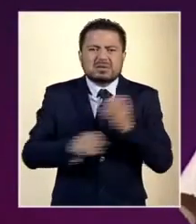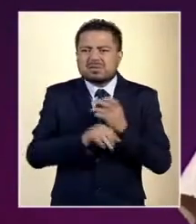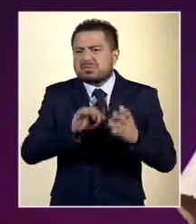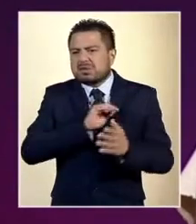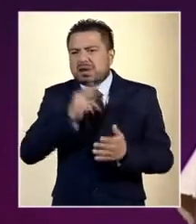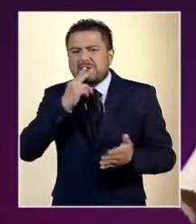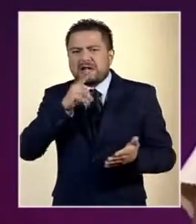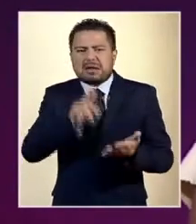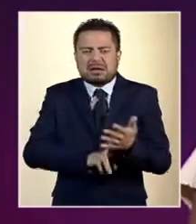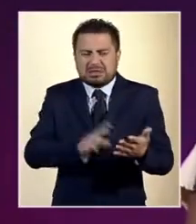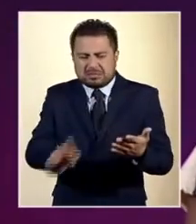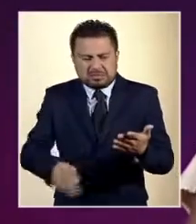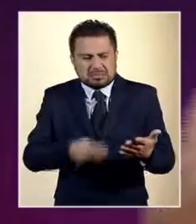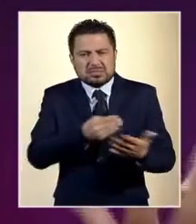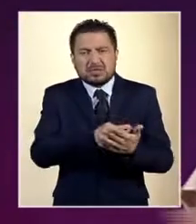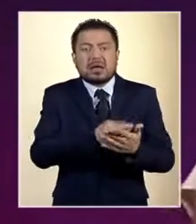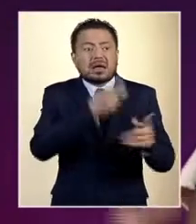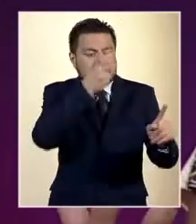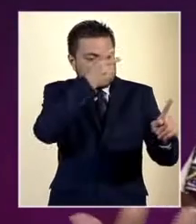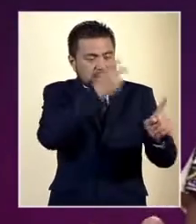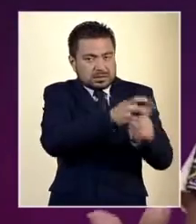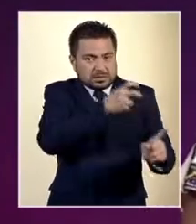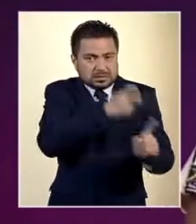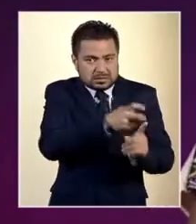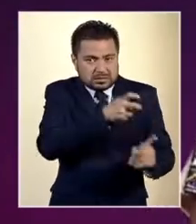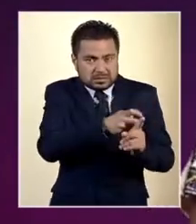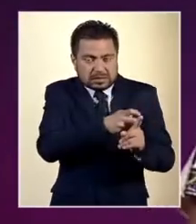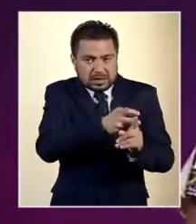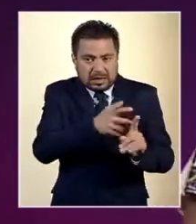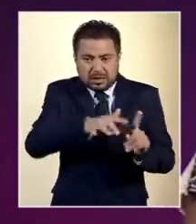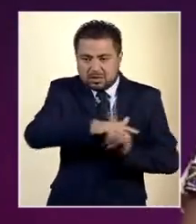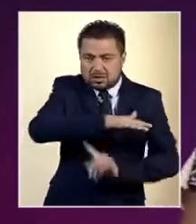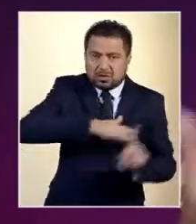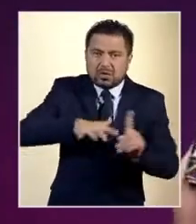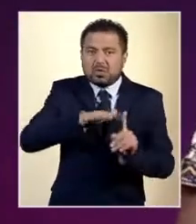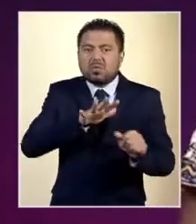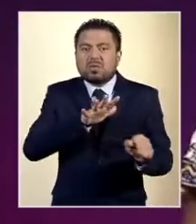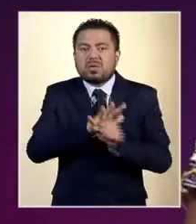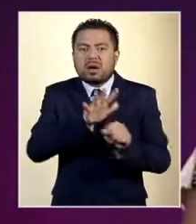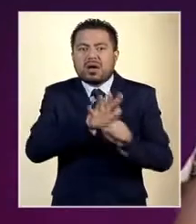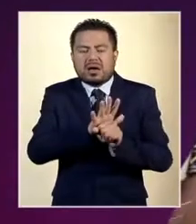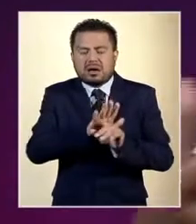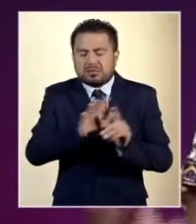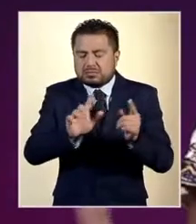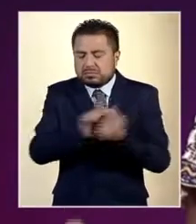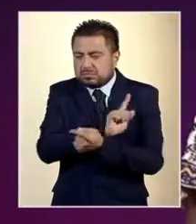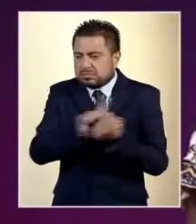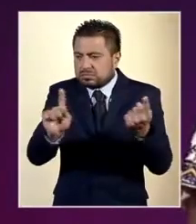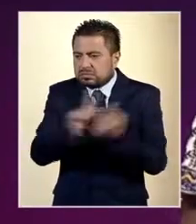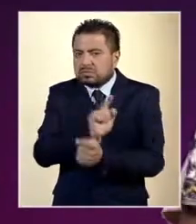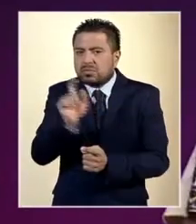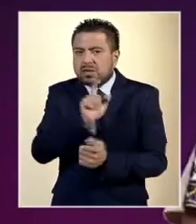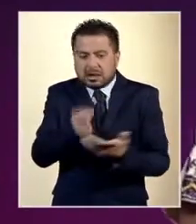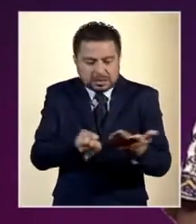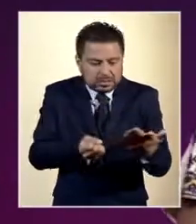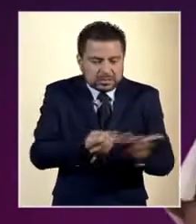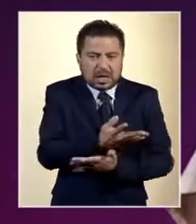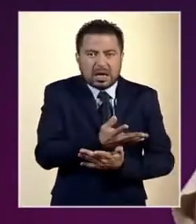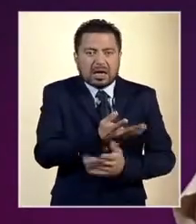podamos poner encima, bueno, este entorno en el que va a encontrarse cuando sale